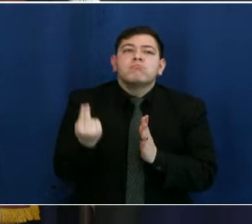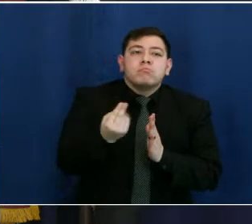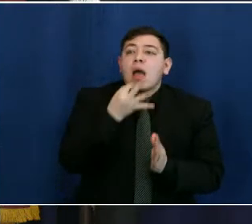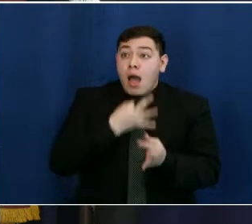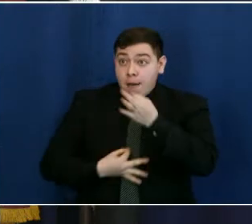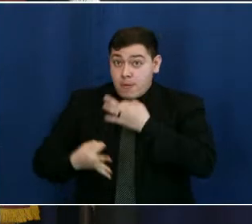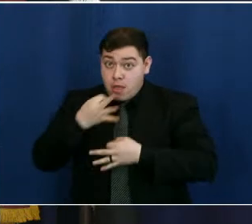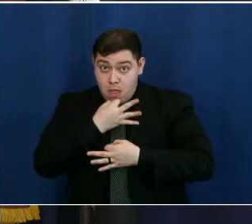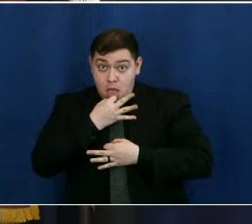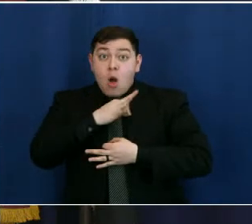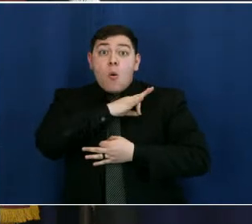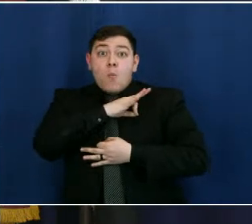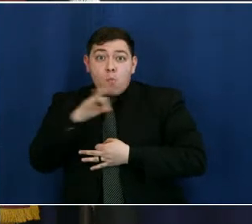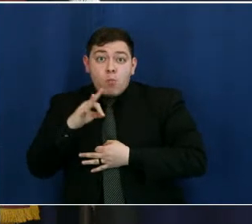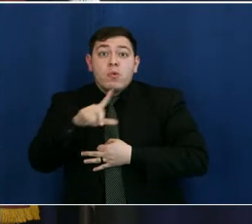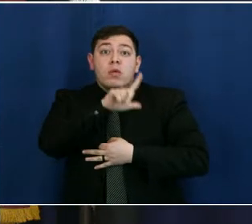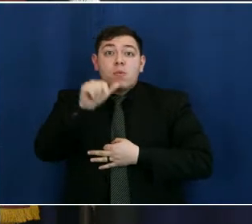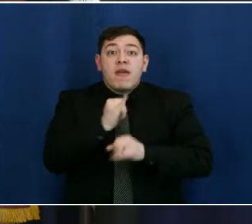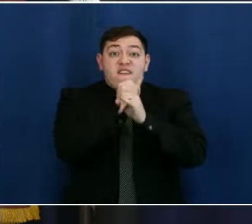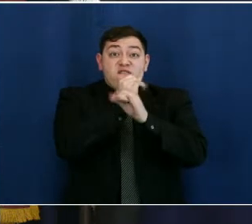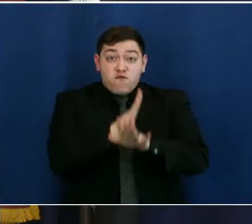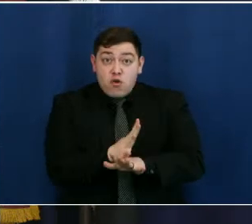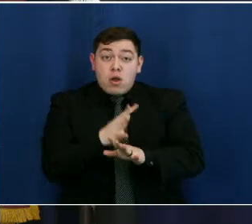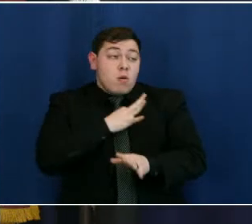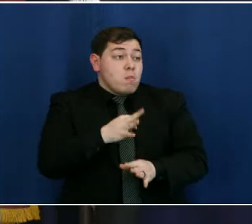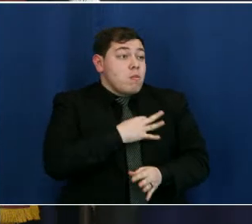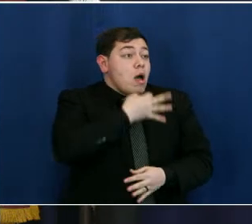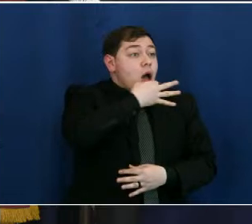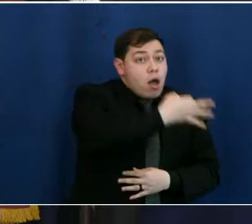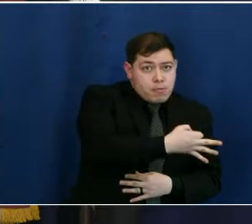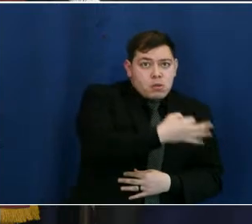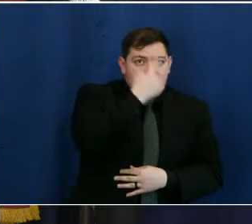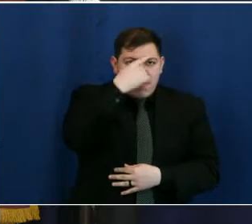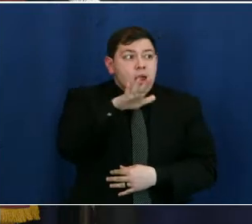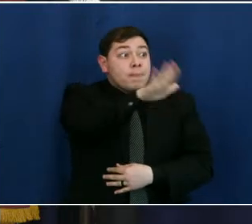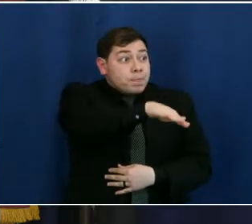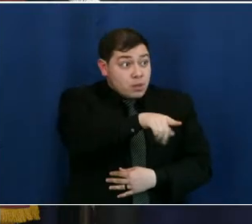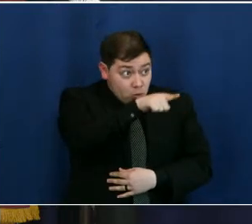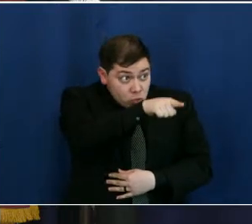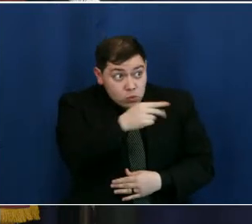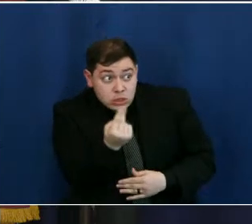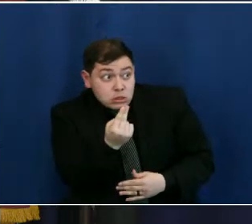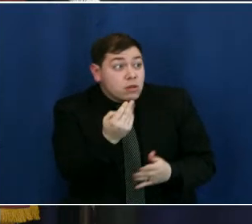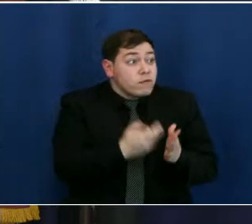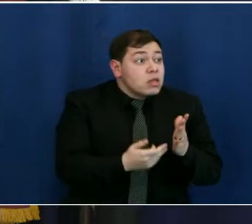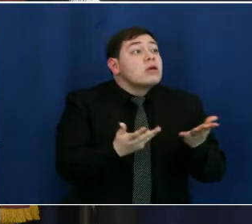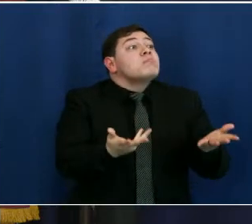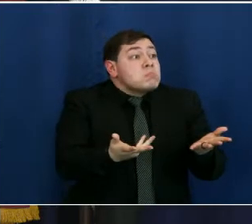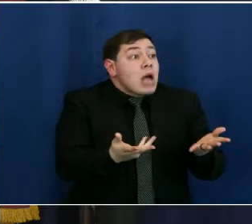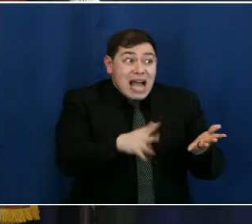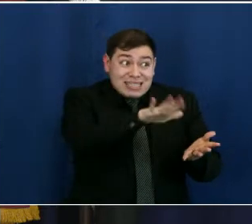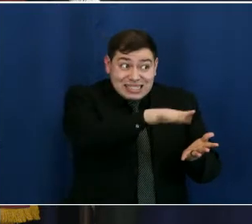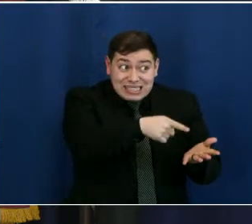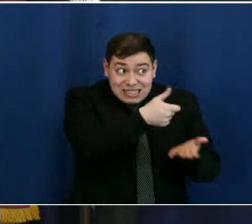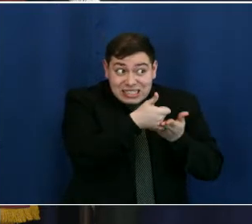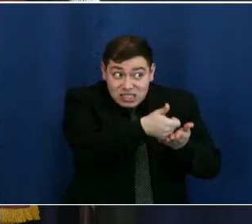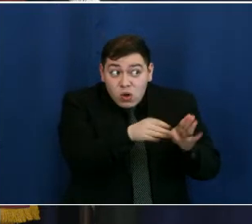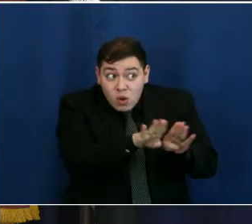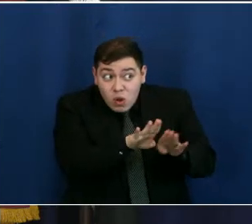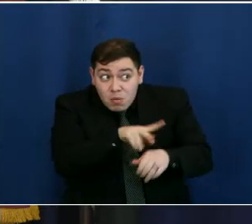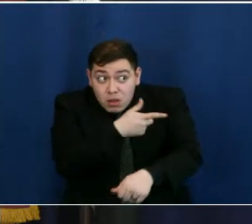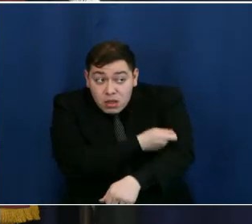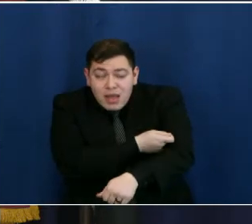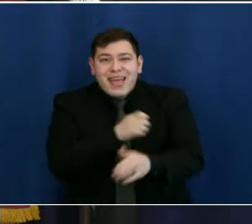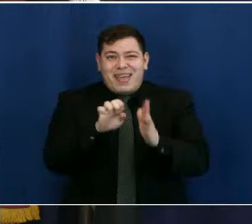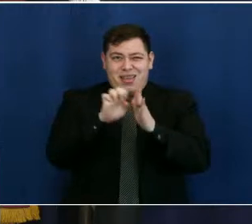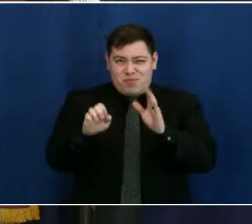organizaciones para decidir cuáles son los lugares donde tienen que ir. Es importante enfatizar porque la pregunta era si las personas de tercera edad